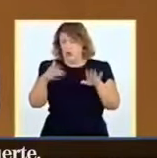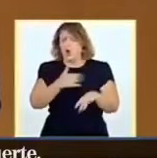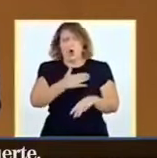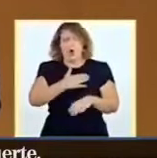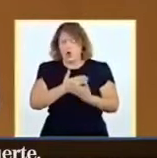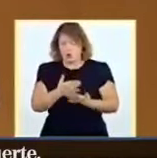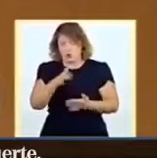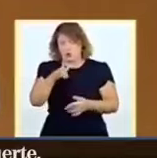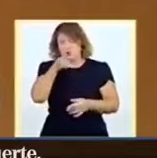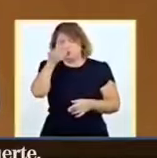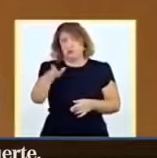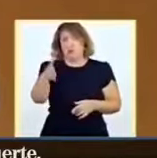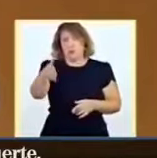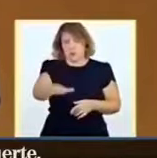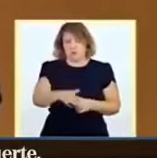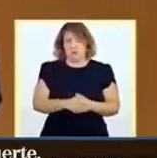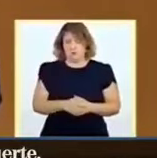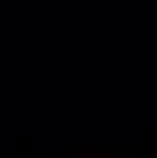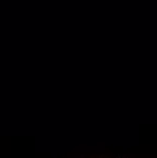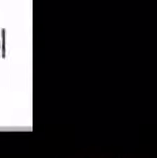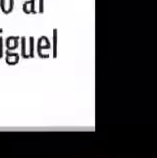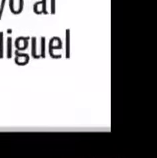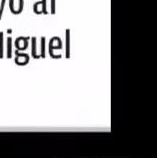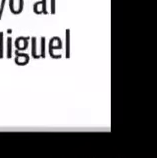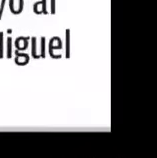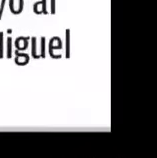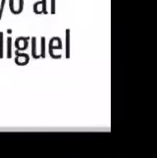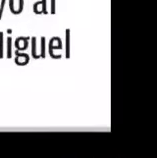muerte. Lo lamento.